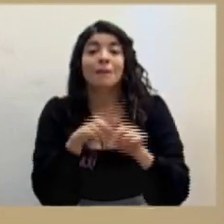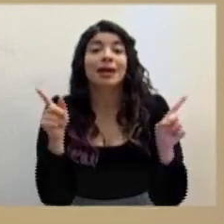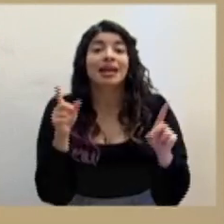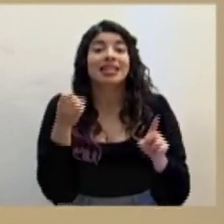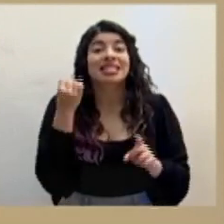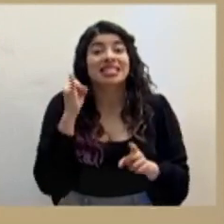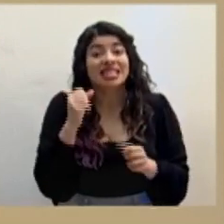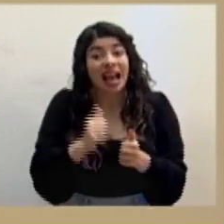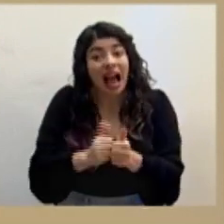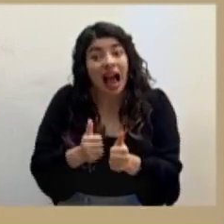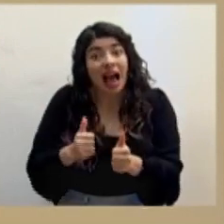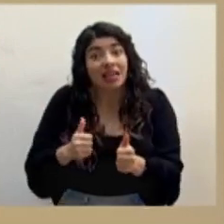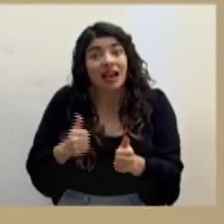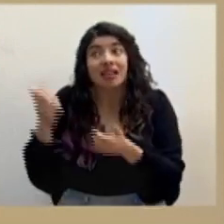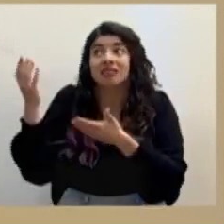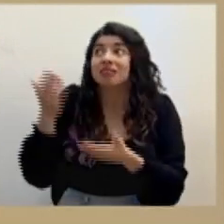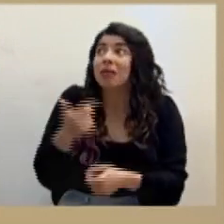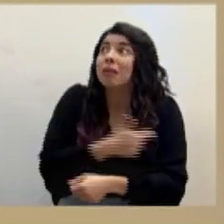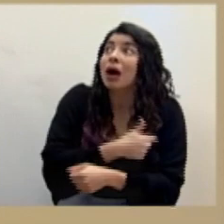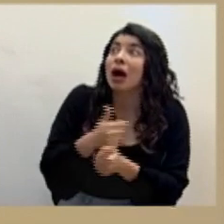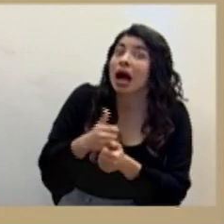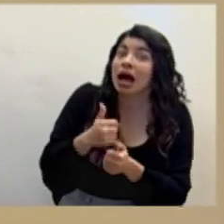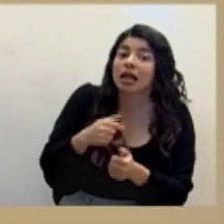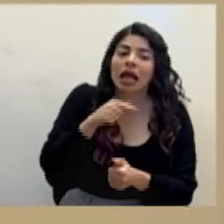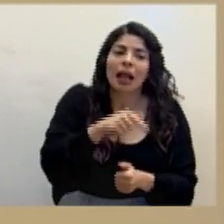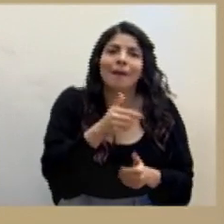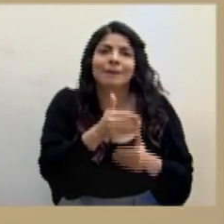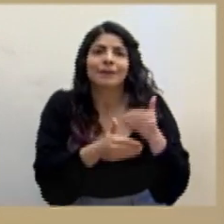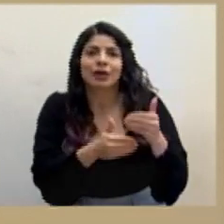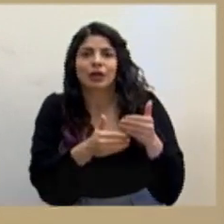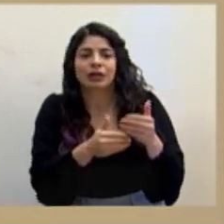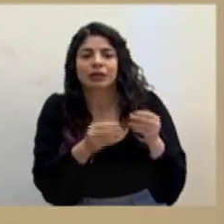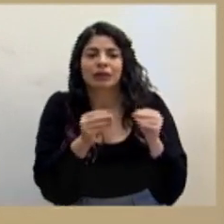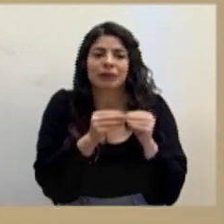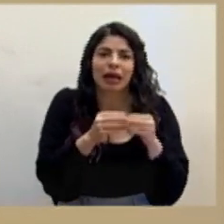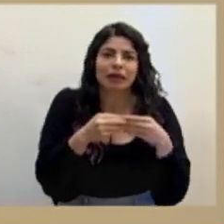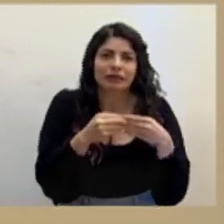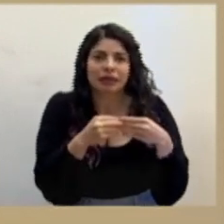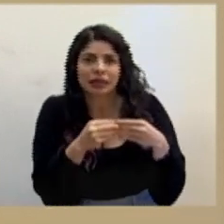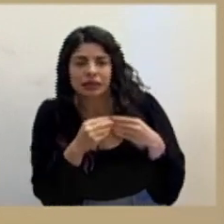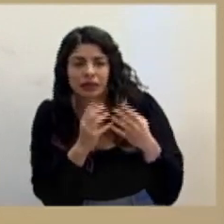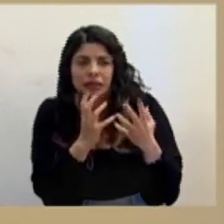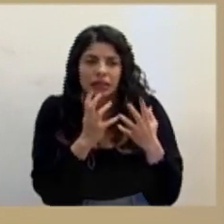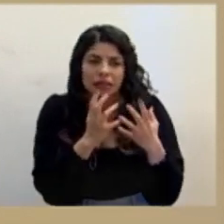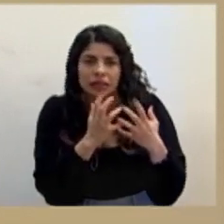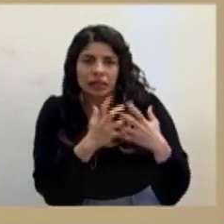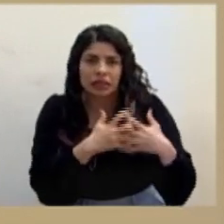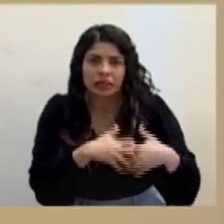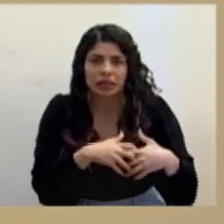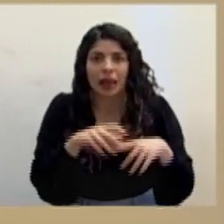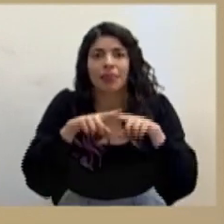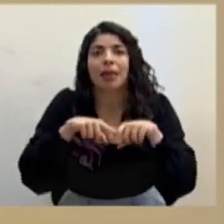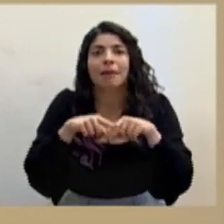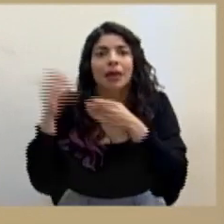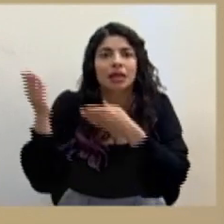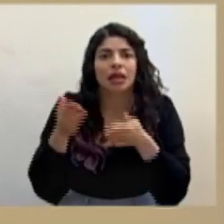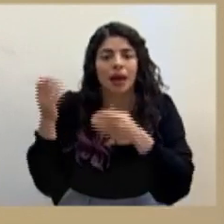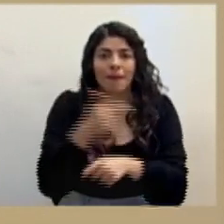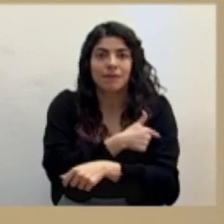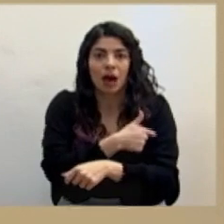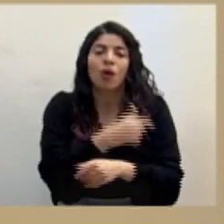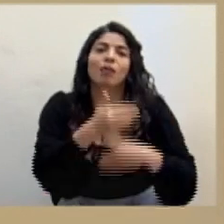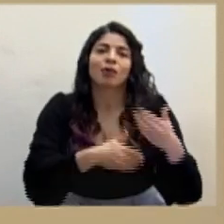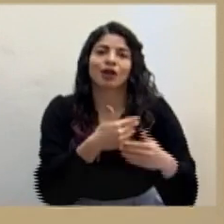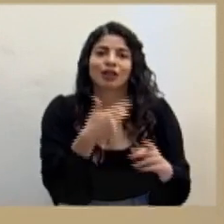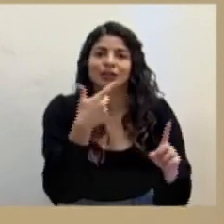tenemos atrasos en las llegadas de las vacunas, el proceso tiene que adecuarse y flexibilizarse a la disponibilidad de esta vacuna.